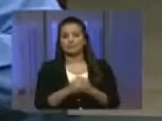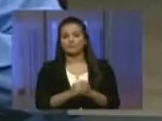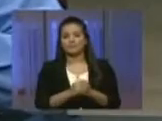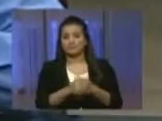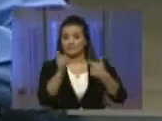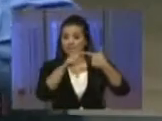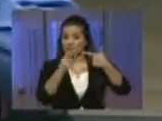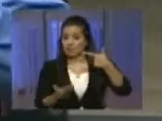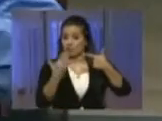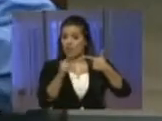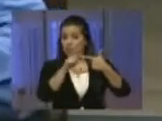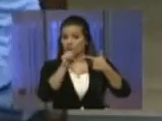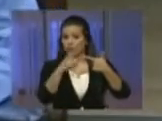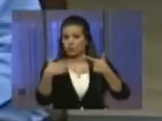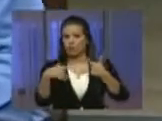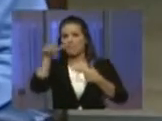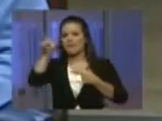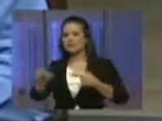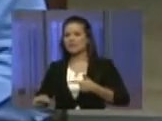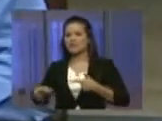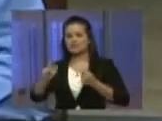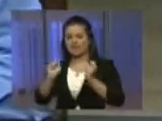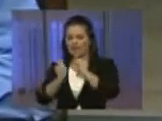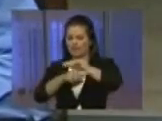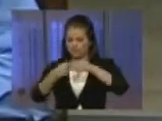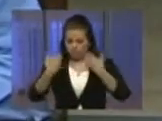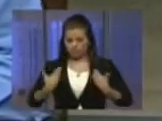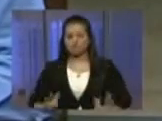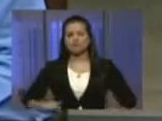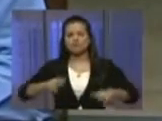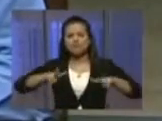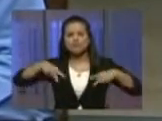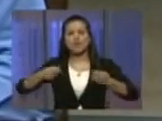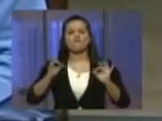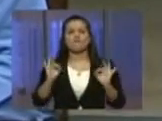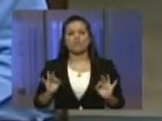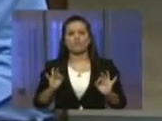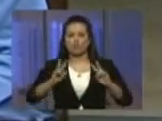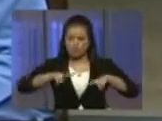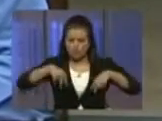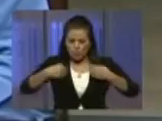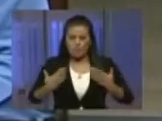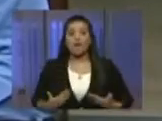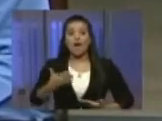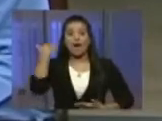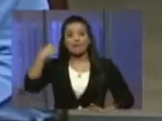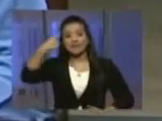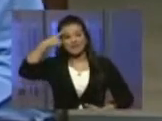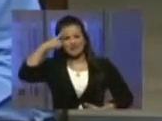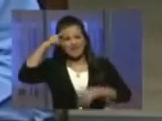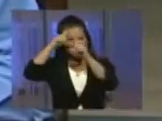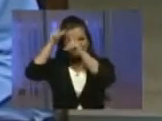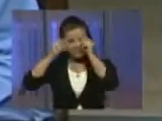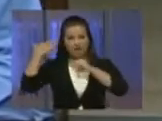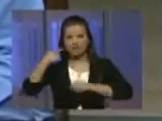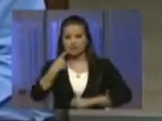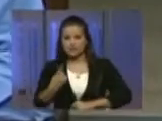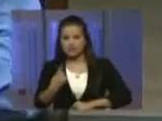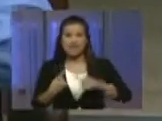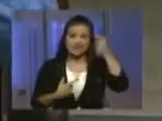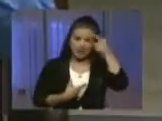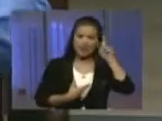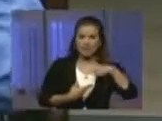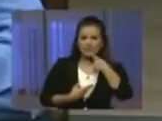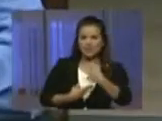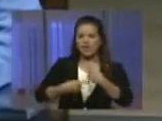fundamental el hombre nuevo decía el Che Guevara el hombre y la mujer nuevo y nueva decía el comandante Hugo Chávez